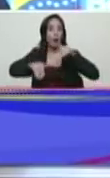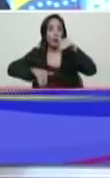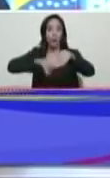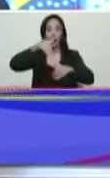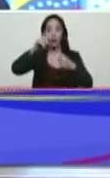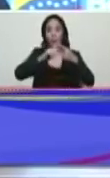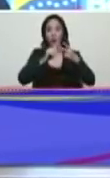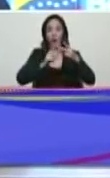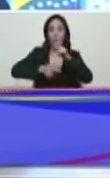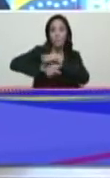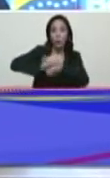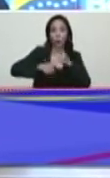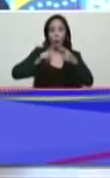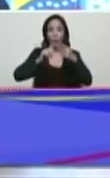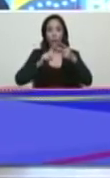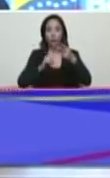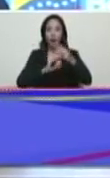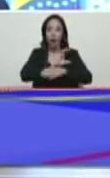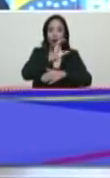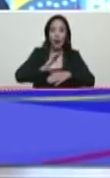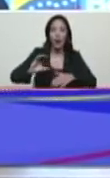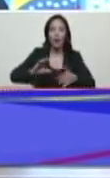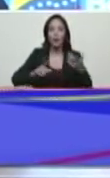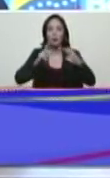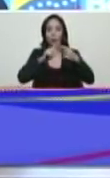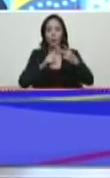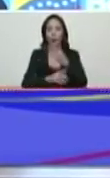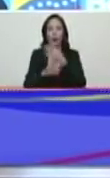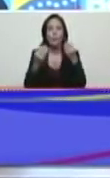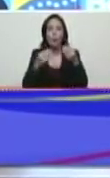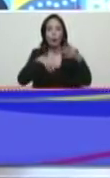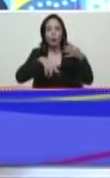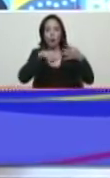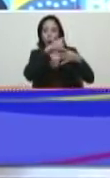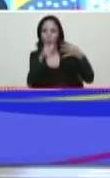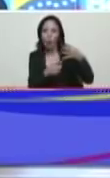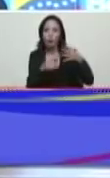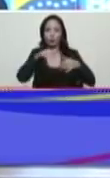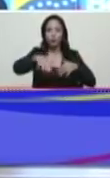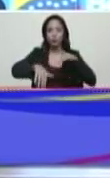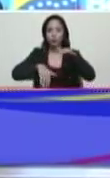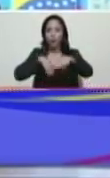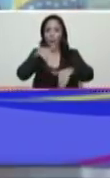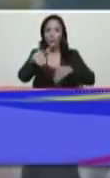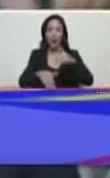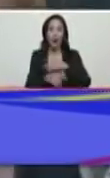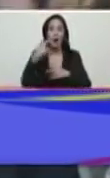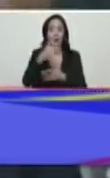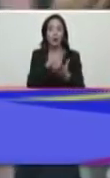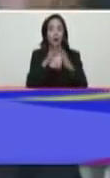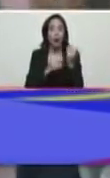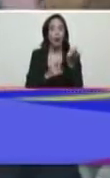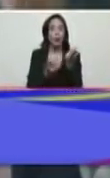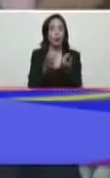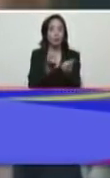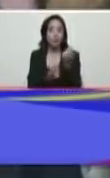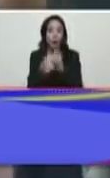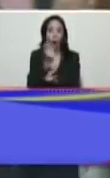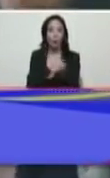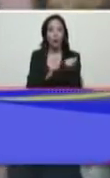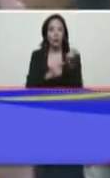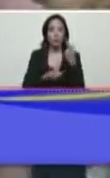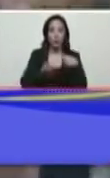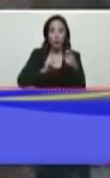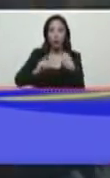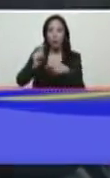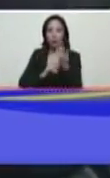Morrocoy, Canaima, La Tortuga y Mochima. Rueda de negocios mundial para todo